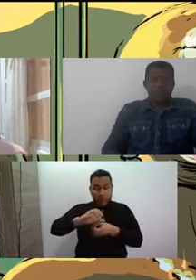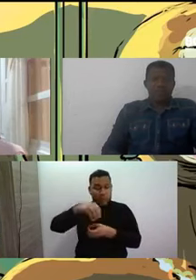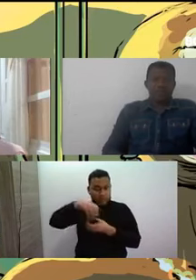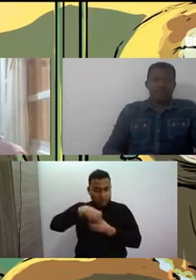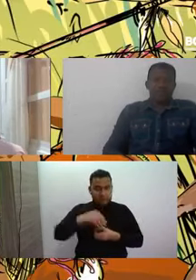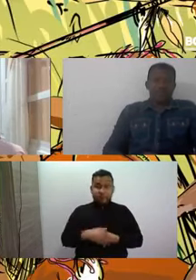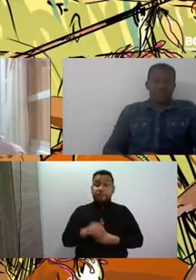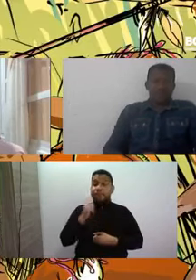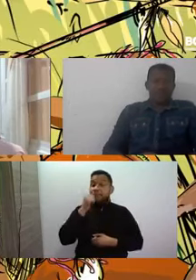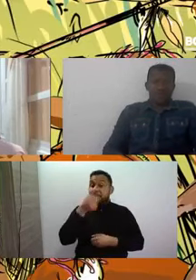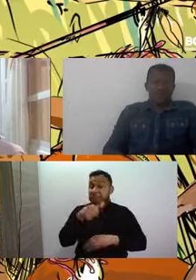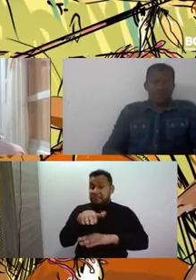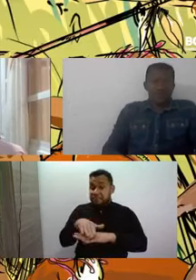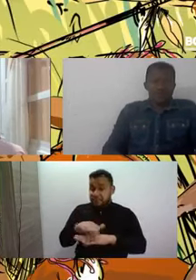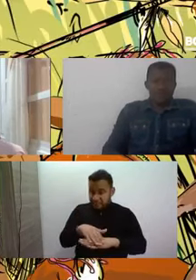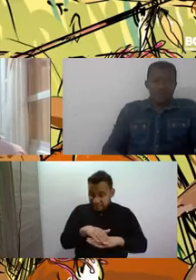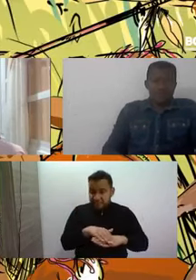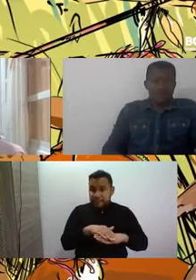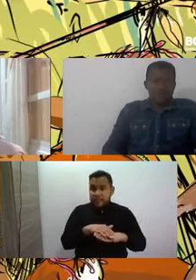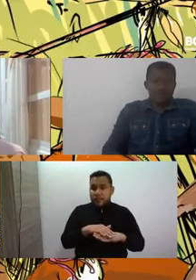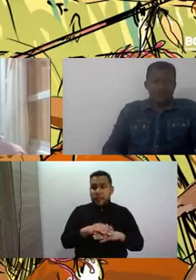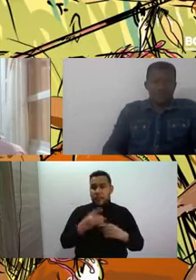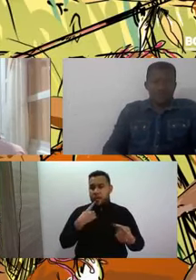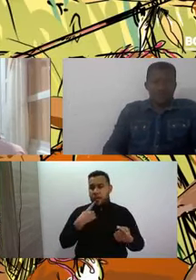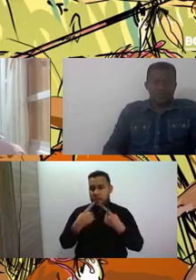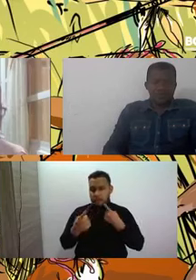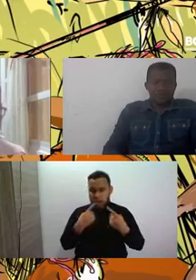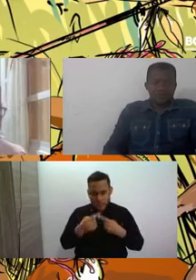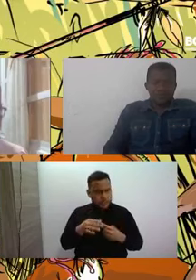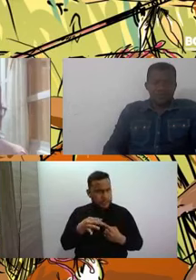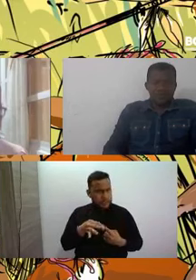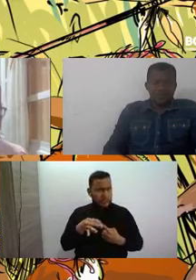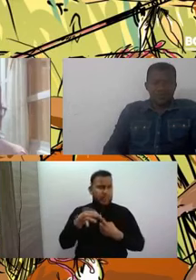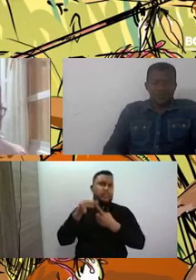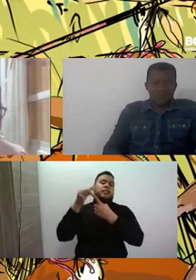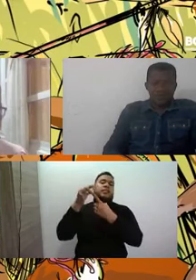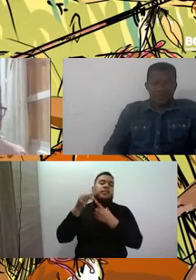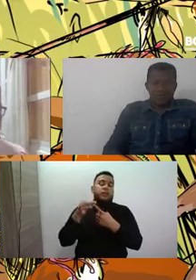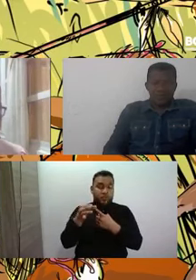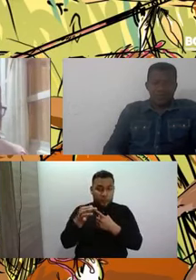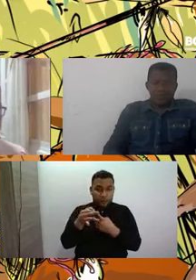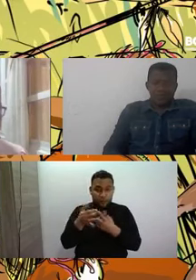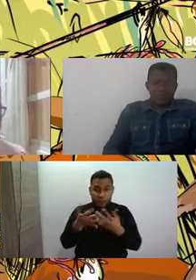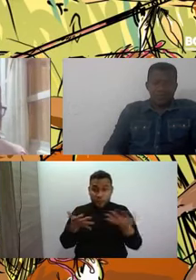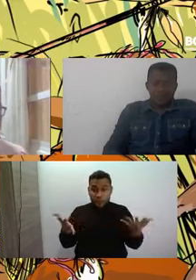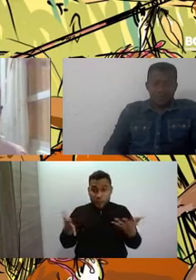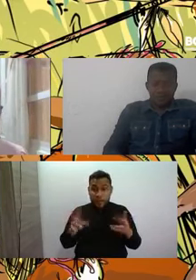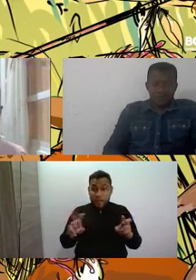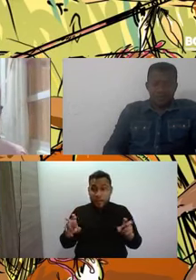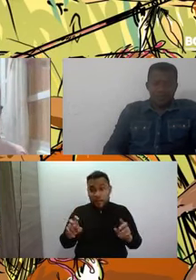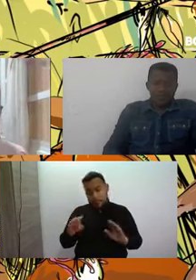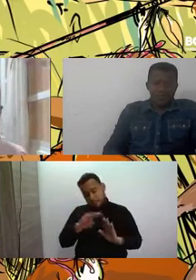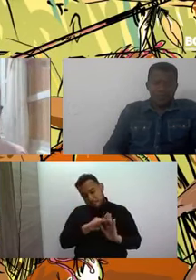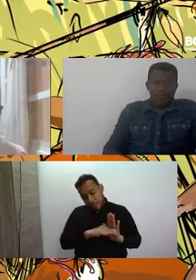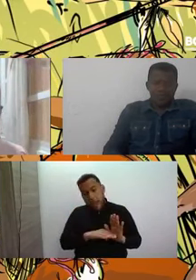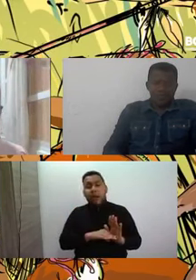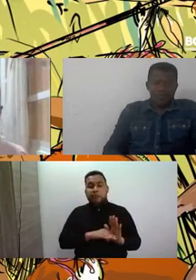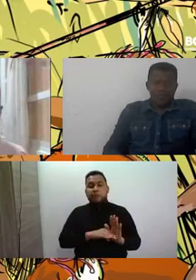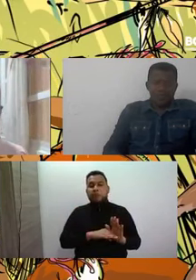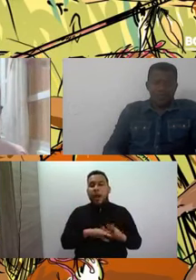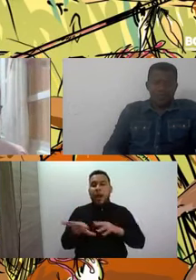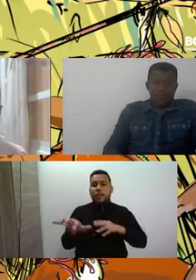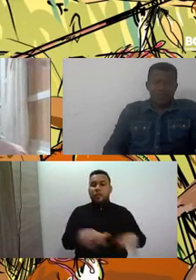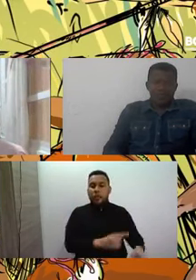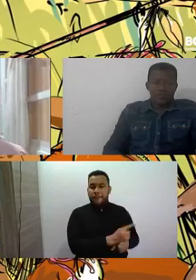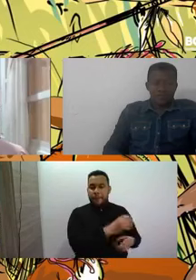Mañana queremos invitarlos a un conversatorio muy especial que se hace en el marco del cumplimiento de las acciones